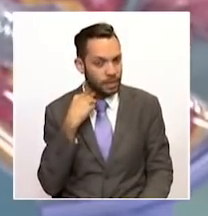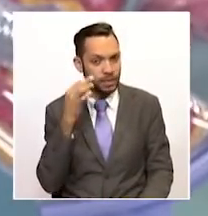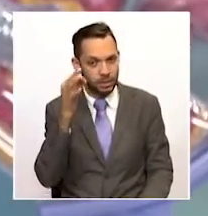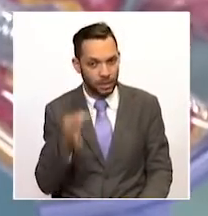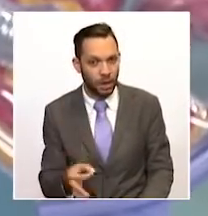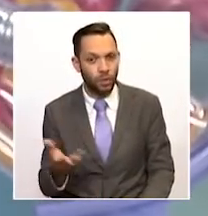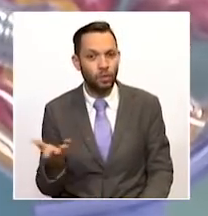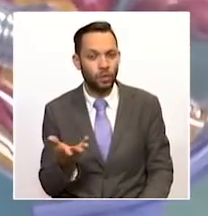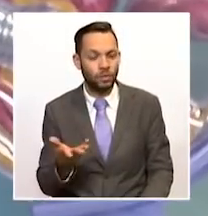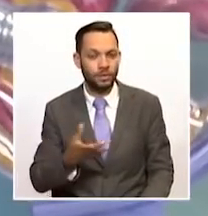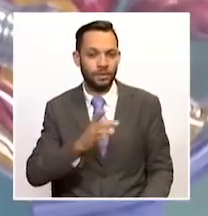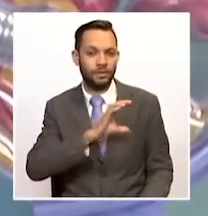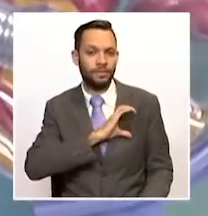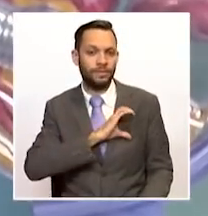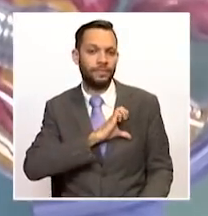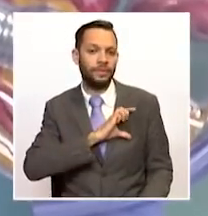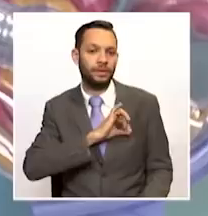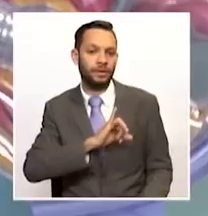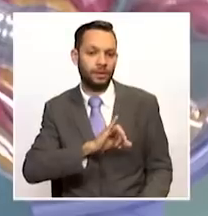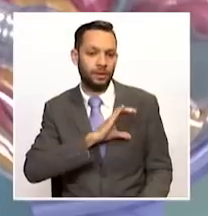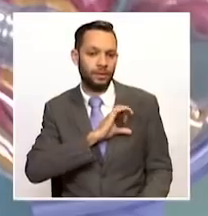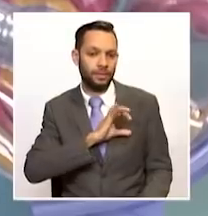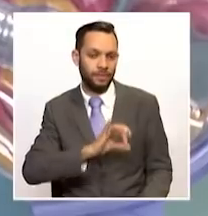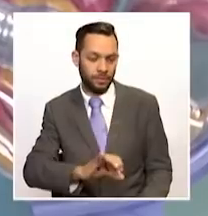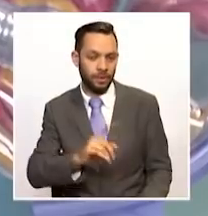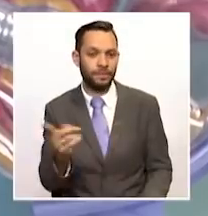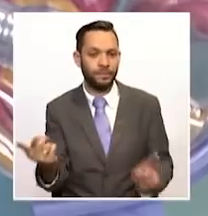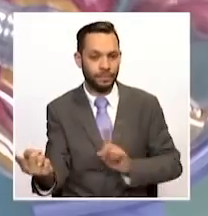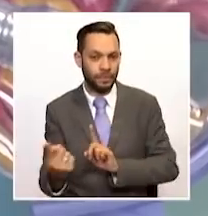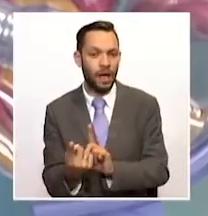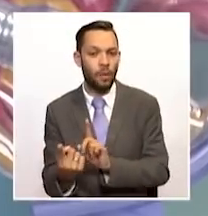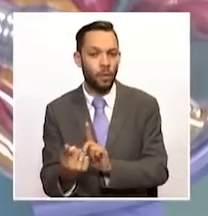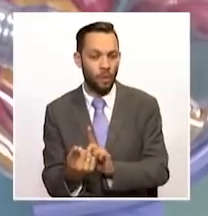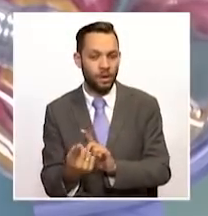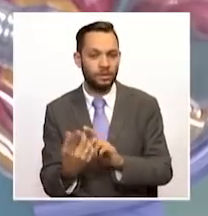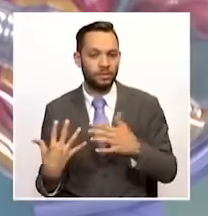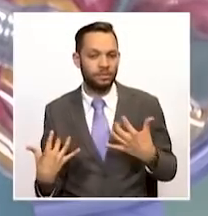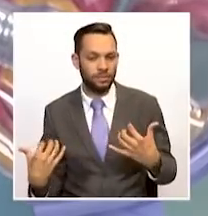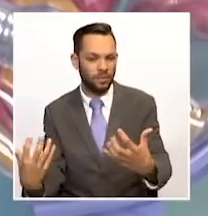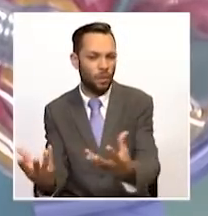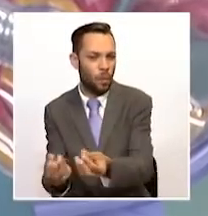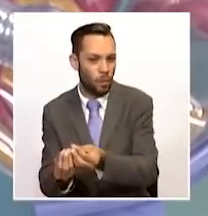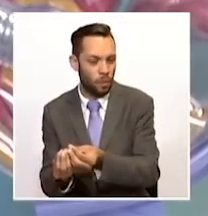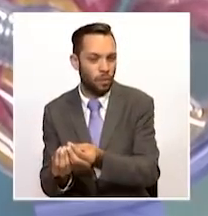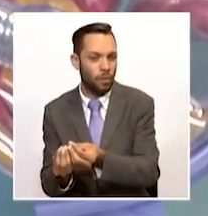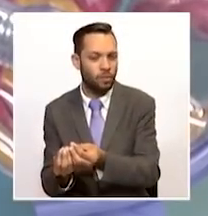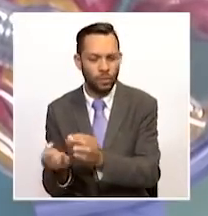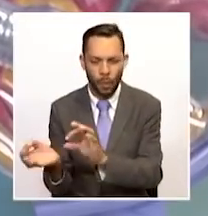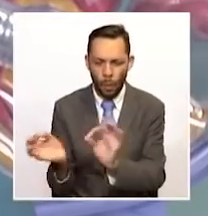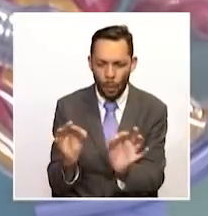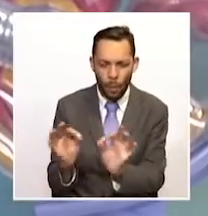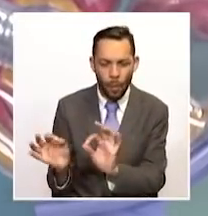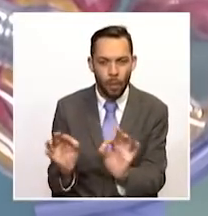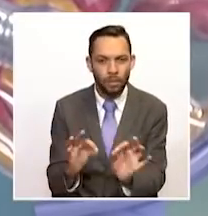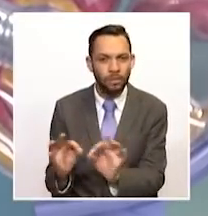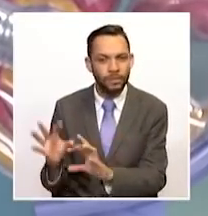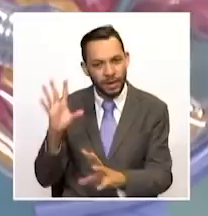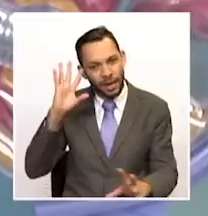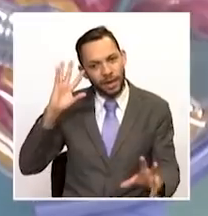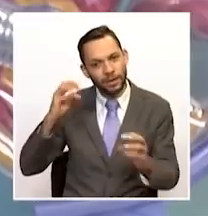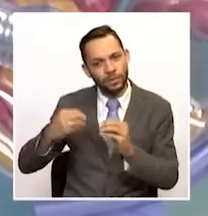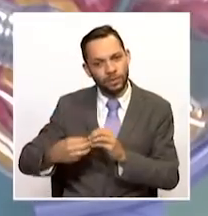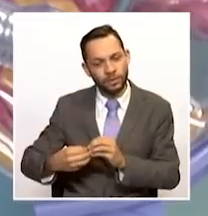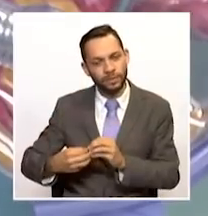en la ciudad de cali el segundo encuentro nacional de pacientes con hipertensión pulmonar este evento pues es organizado en conjunto con la asociación